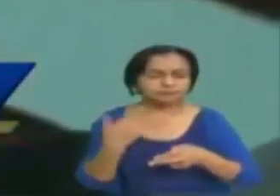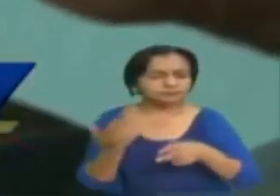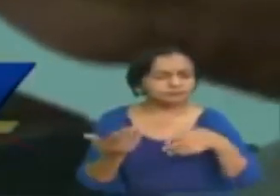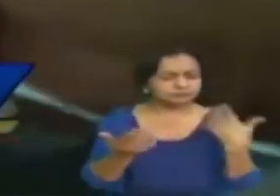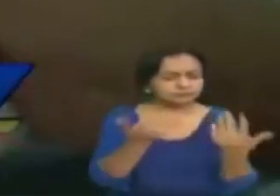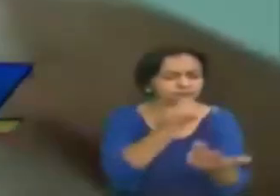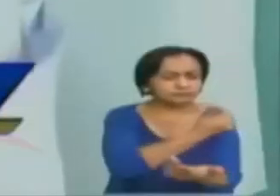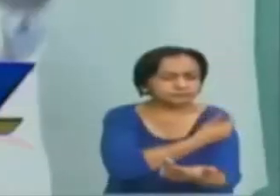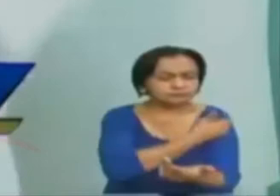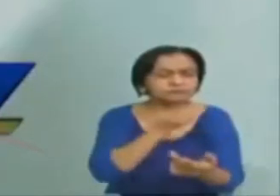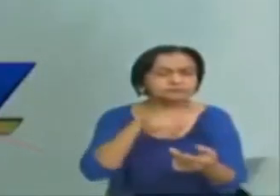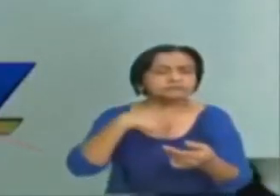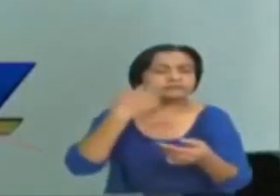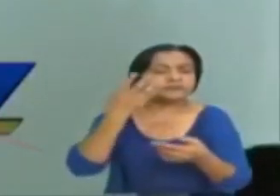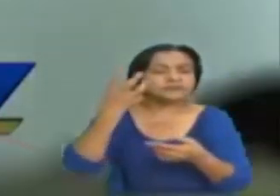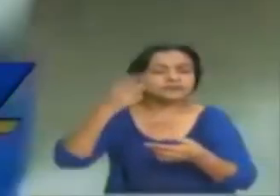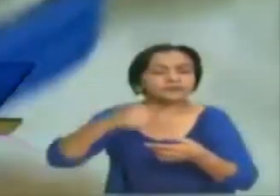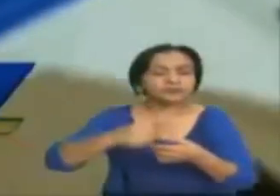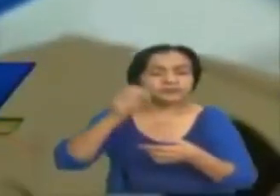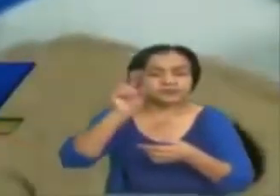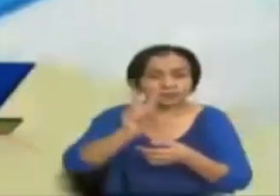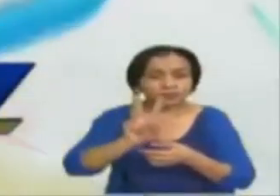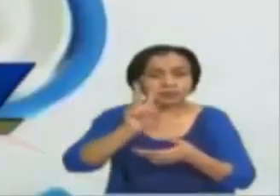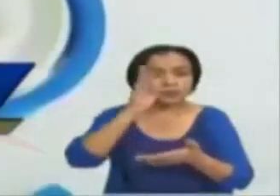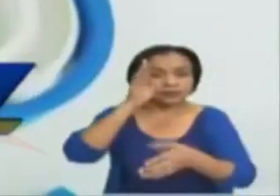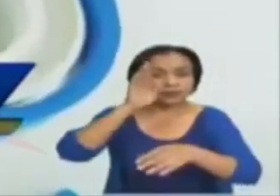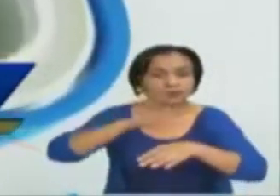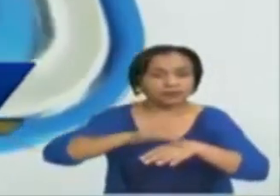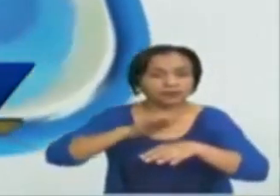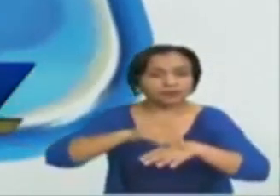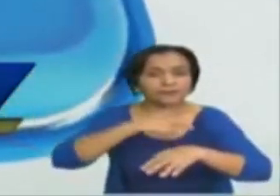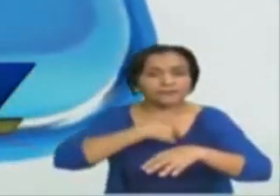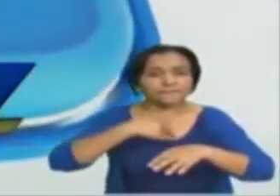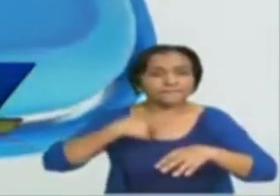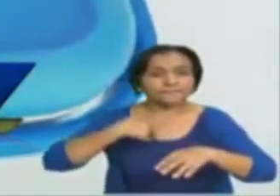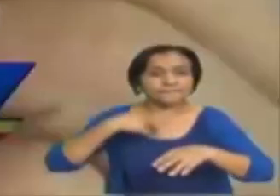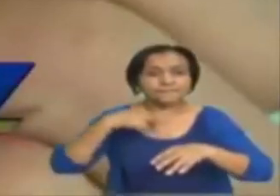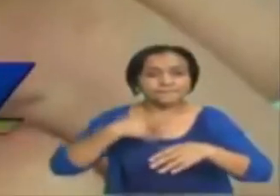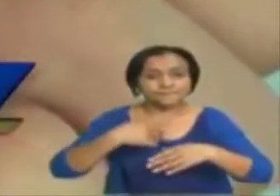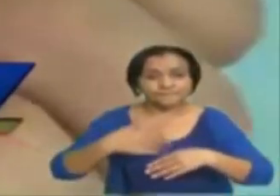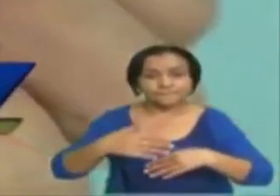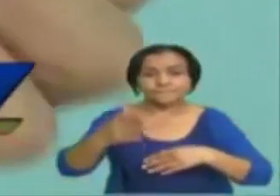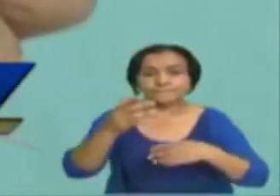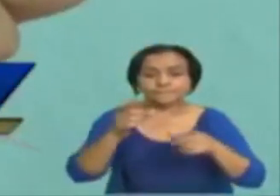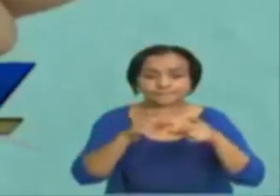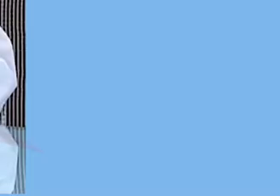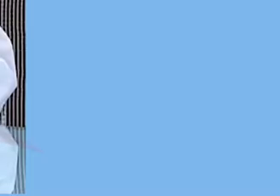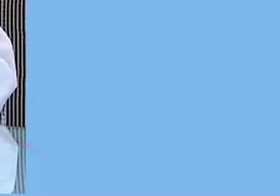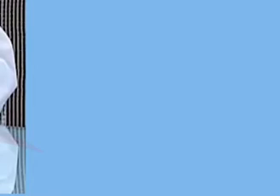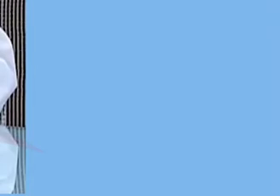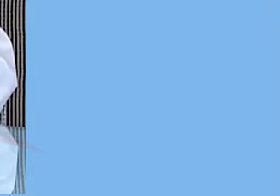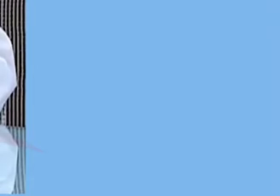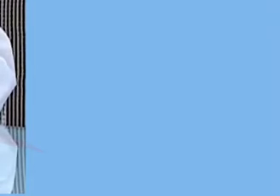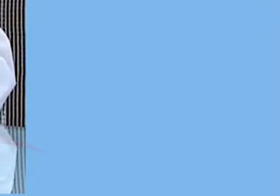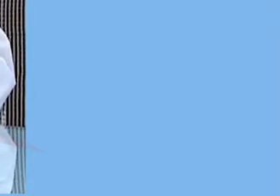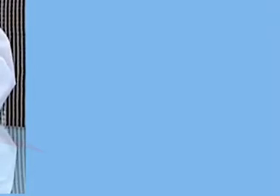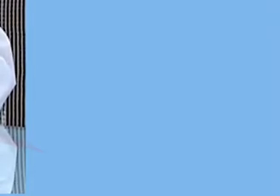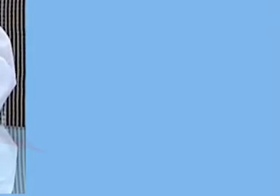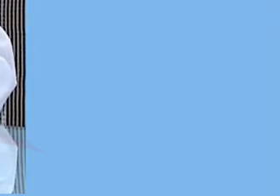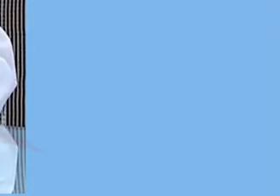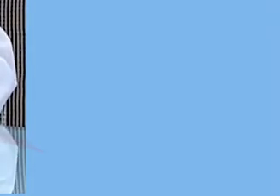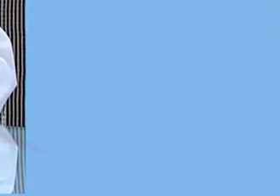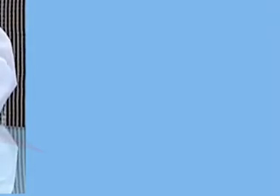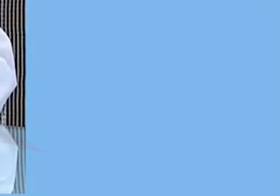el esquema establecido de los grupos de riesgo. Sabemos que todos los países hemos estado enfrentando un problema de